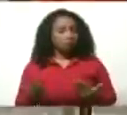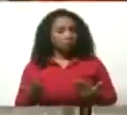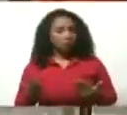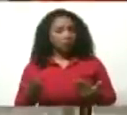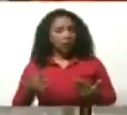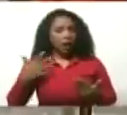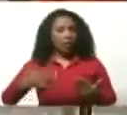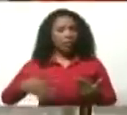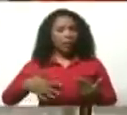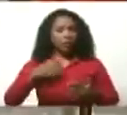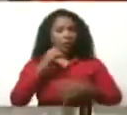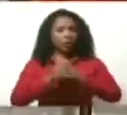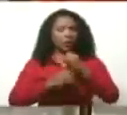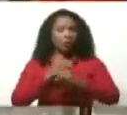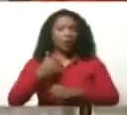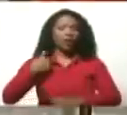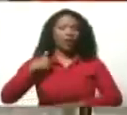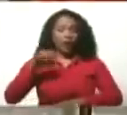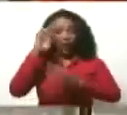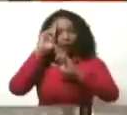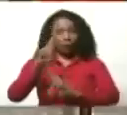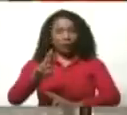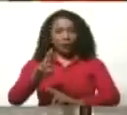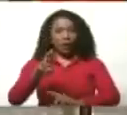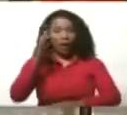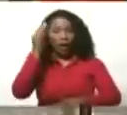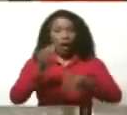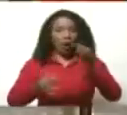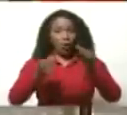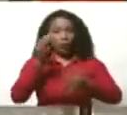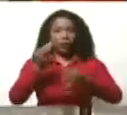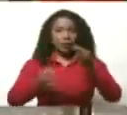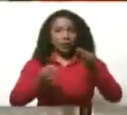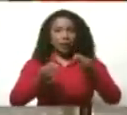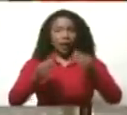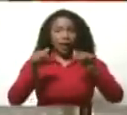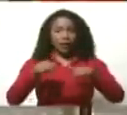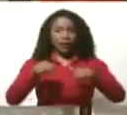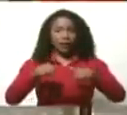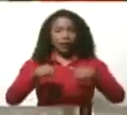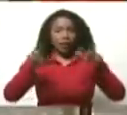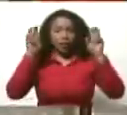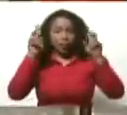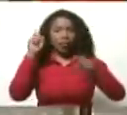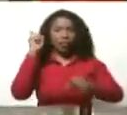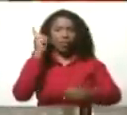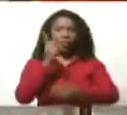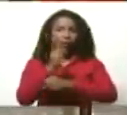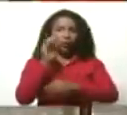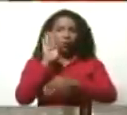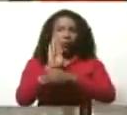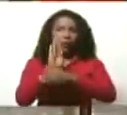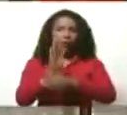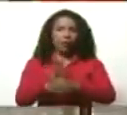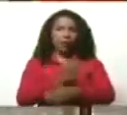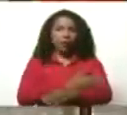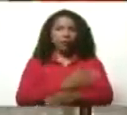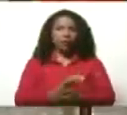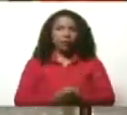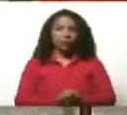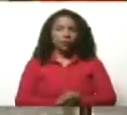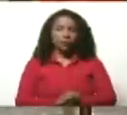el derecho internacional tiene que respetarse y que la justicia, en este caso, debe prevalecer